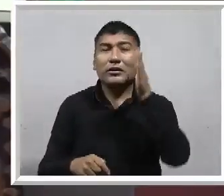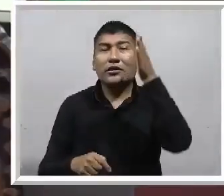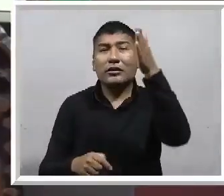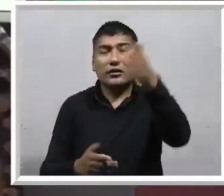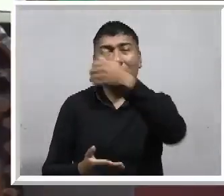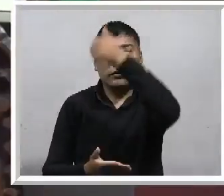am